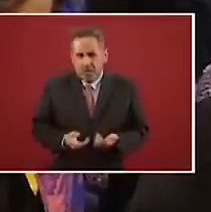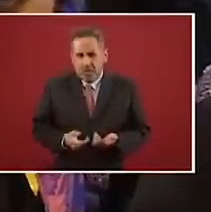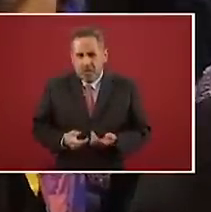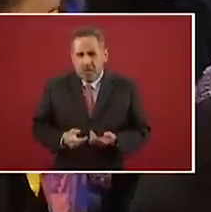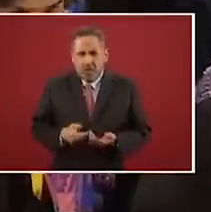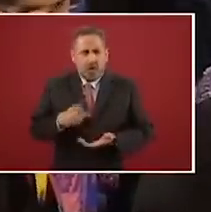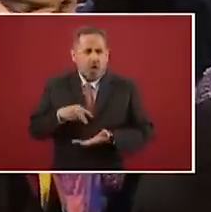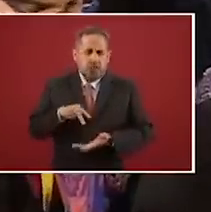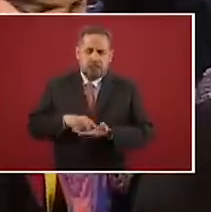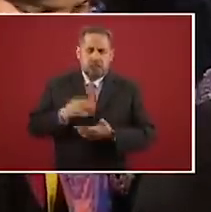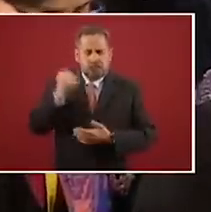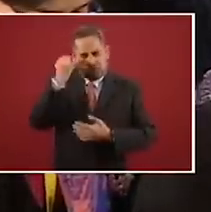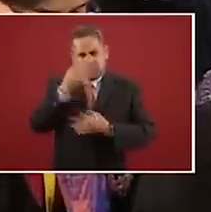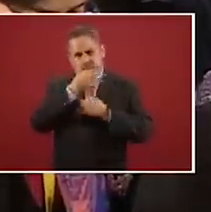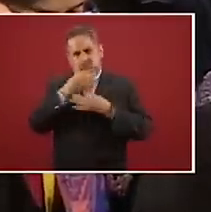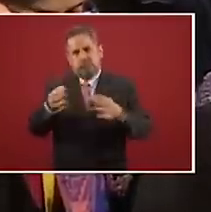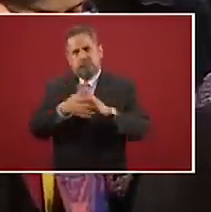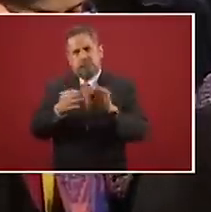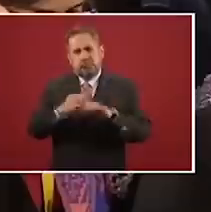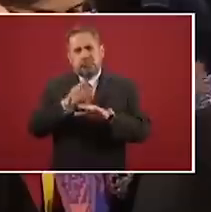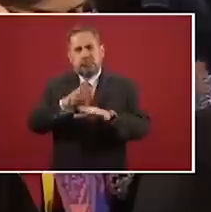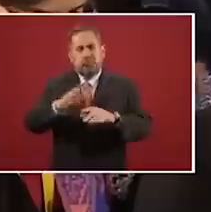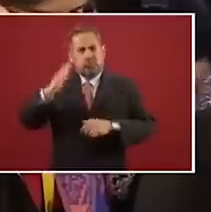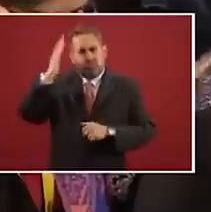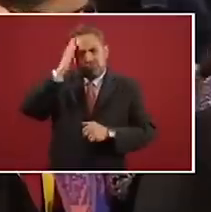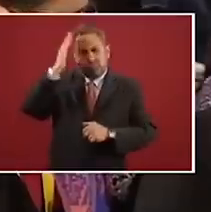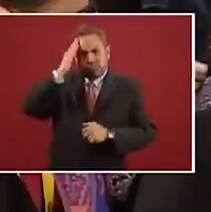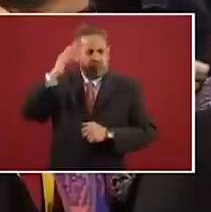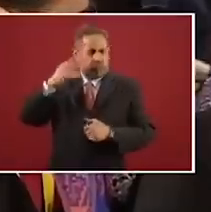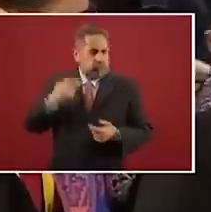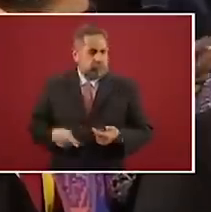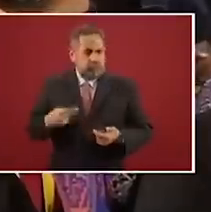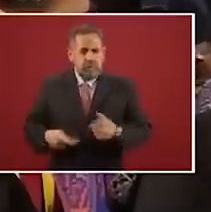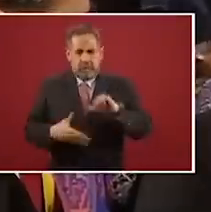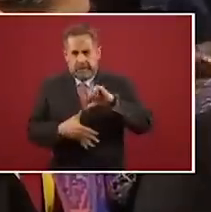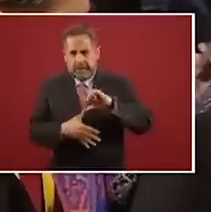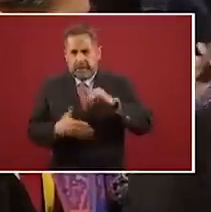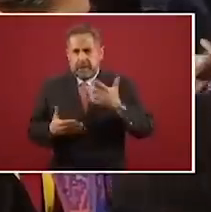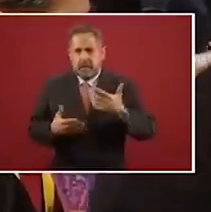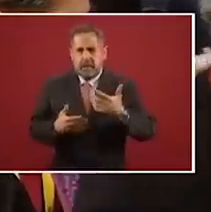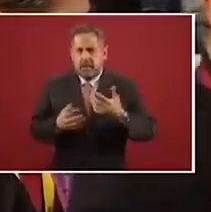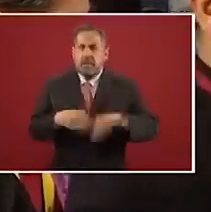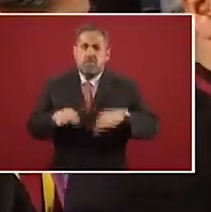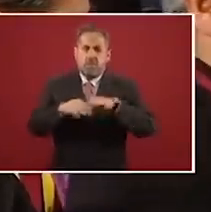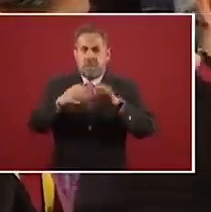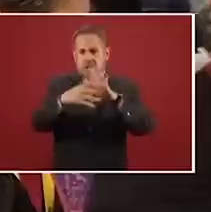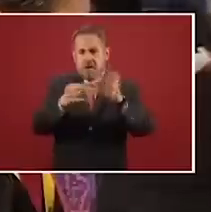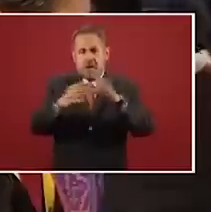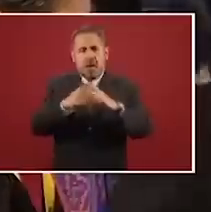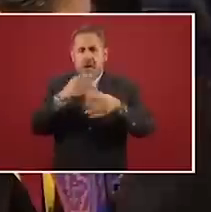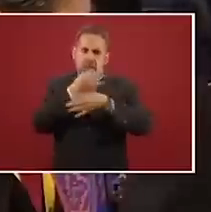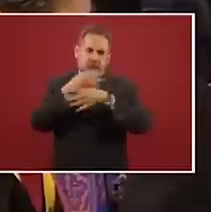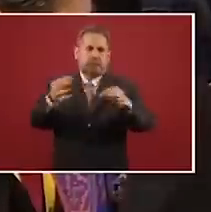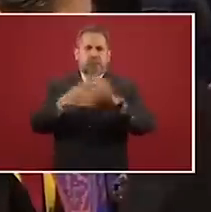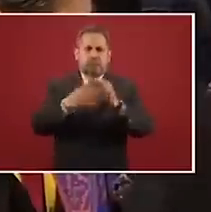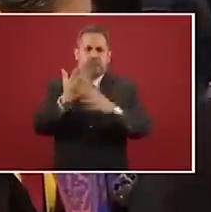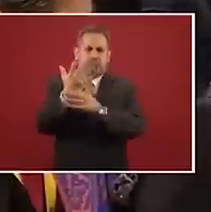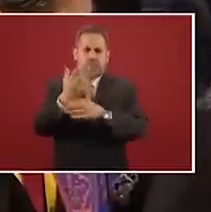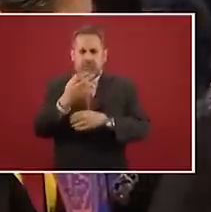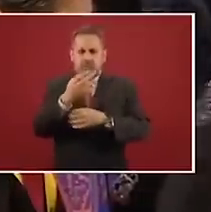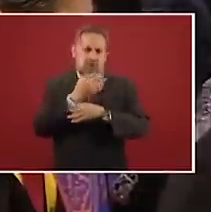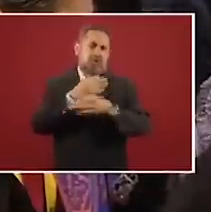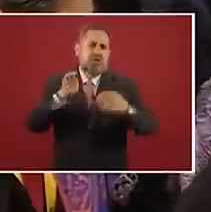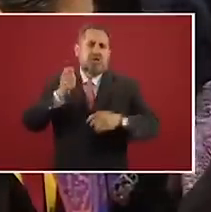alguna postura, algún mensaje que dar como líder también aquí en América? Es importante escuchar algún mensaje de parte de usted, ya